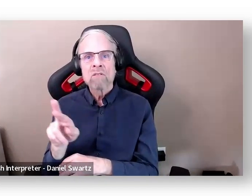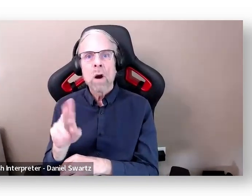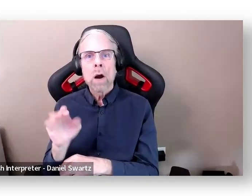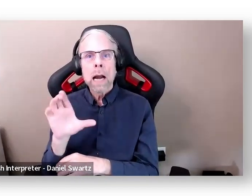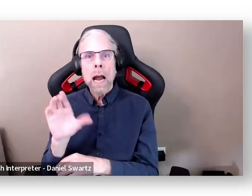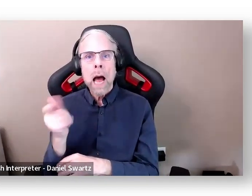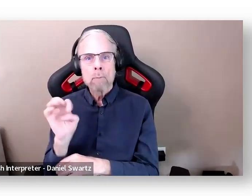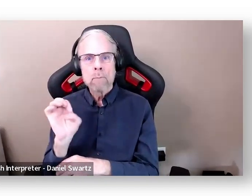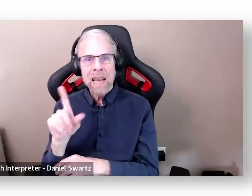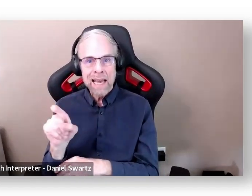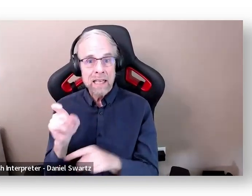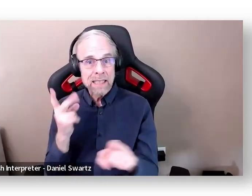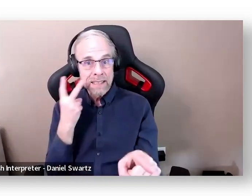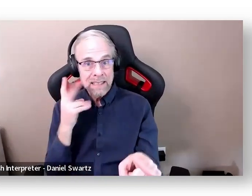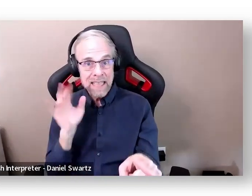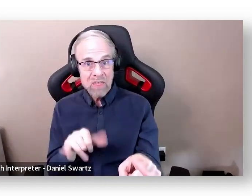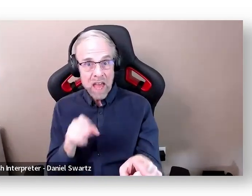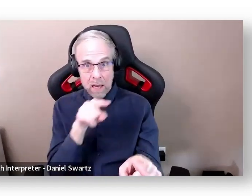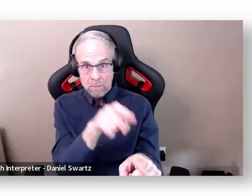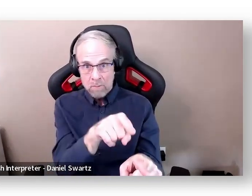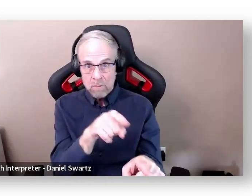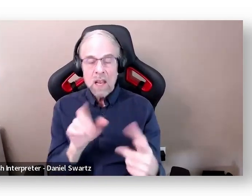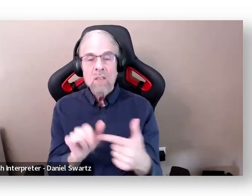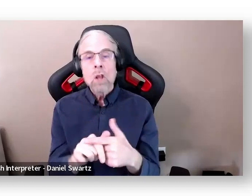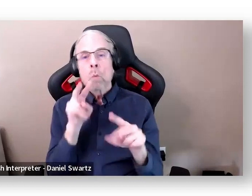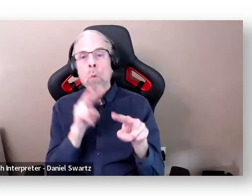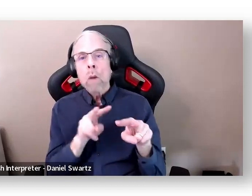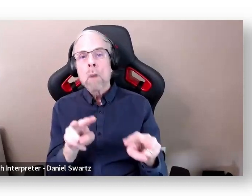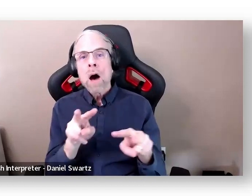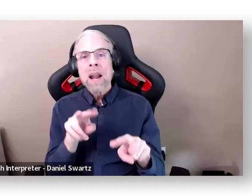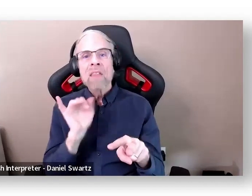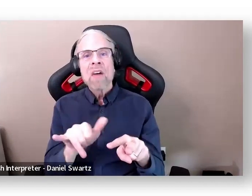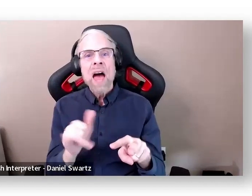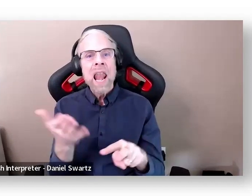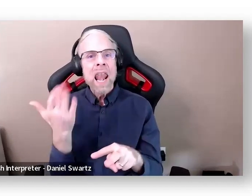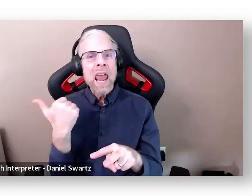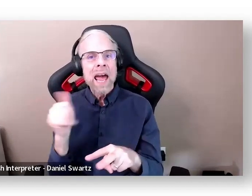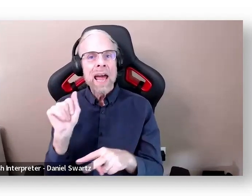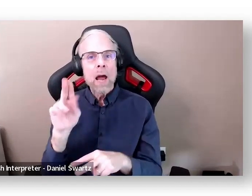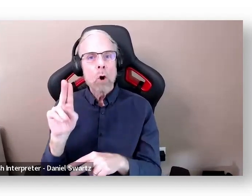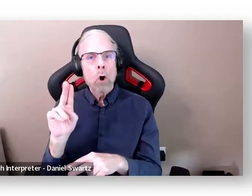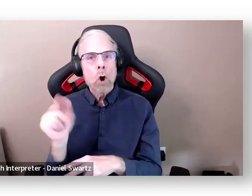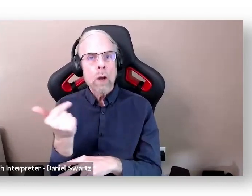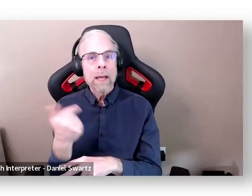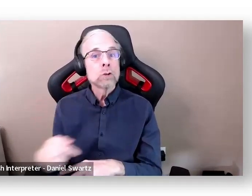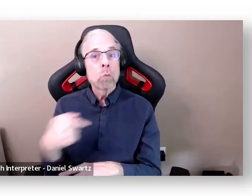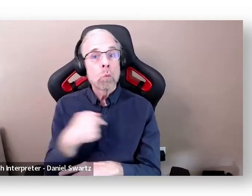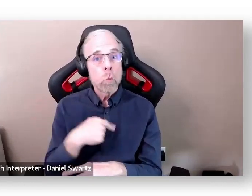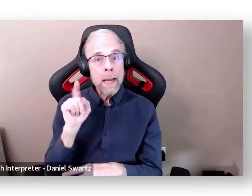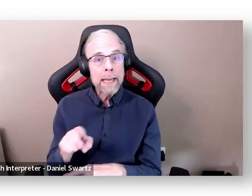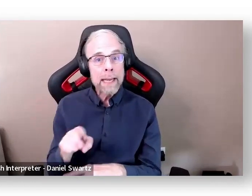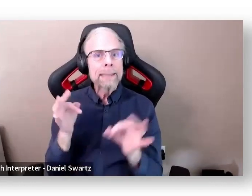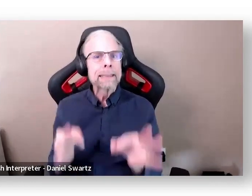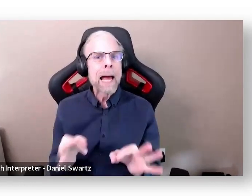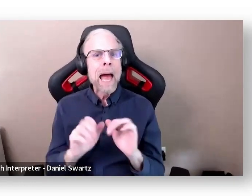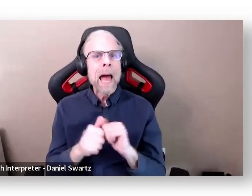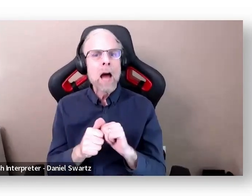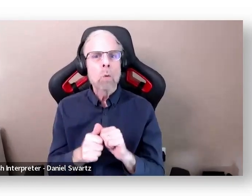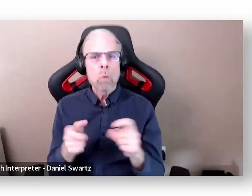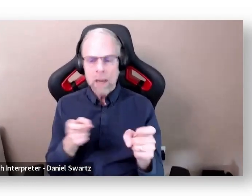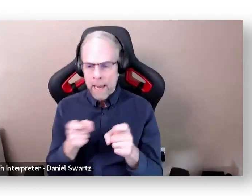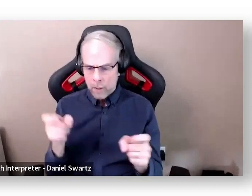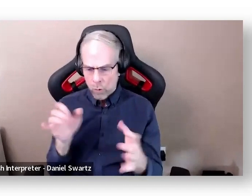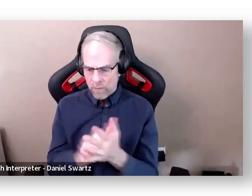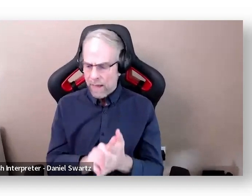ellos. Ustedes pueden ver las líneas moradas. Esas son las líneas de transmisión de nosotros. Nosotros estamos monitoreando eso en